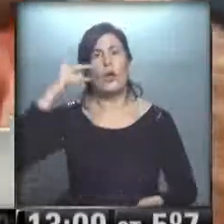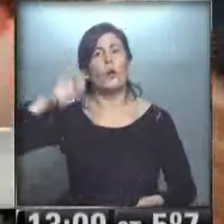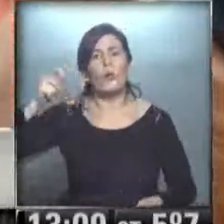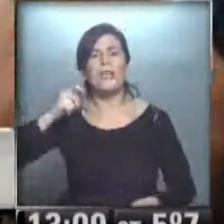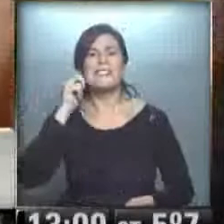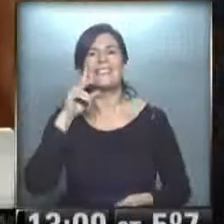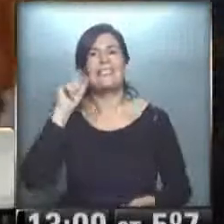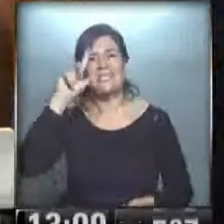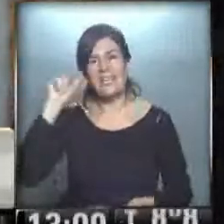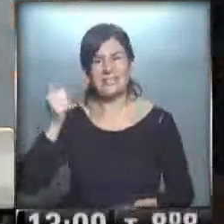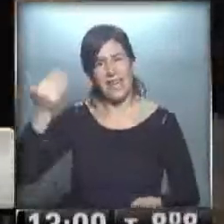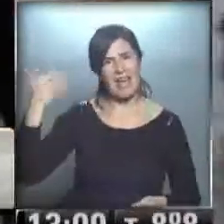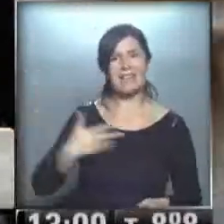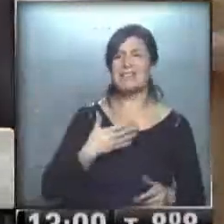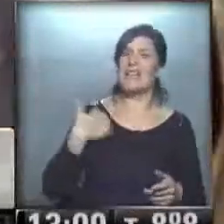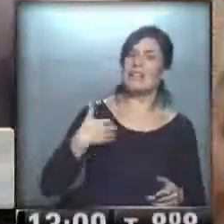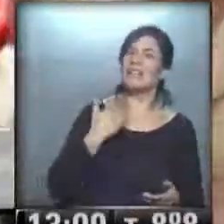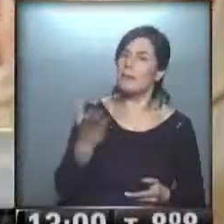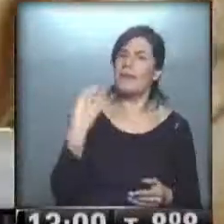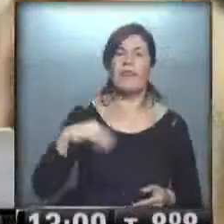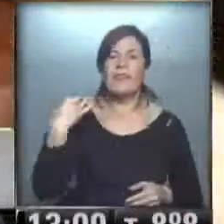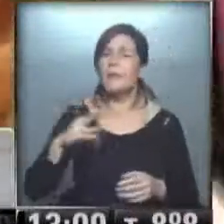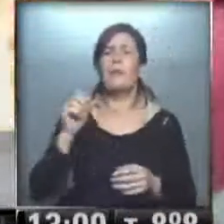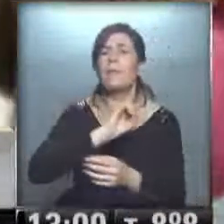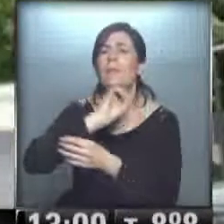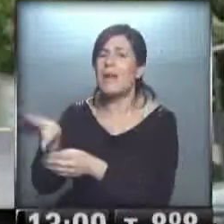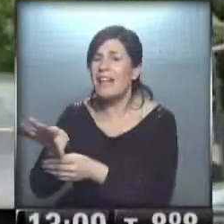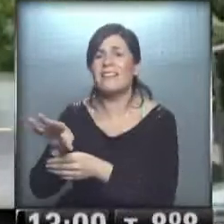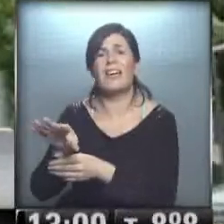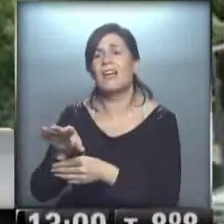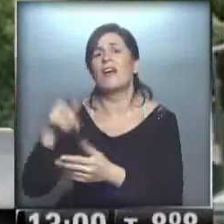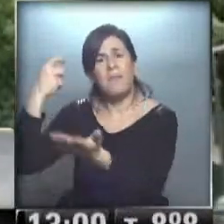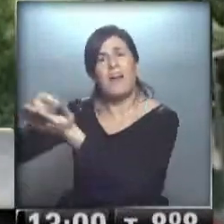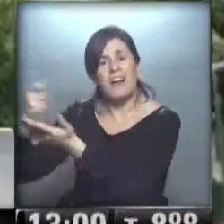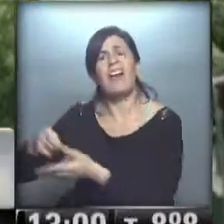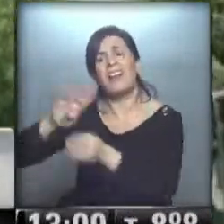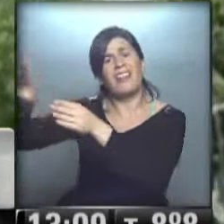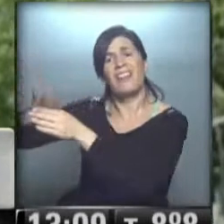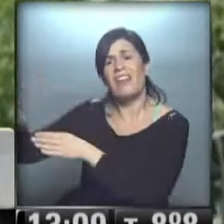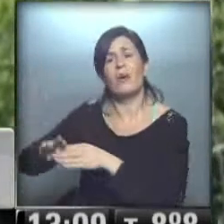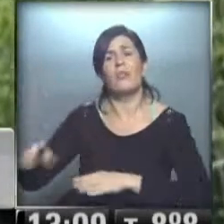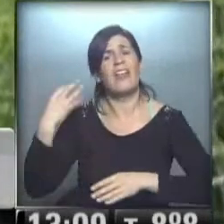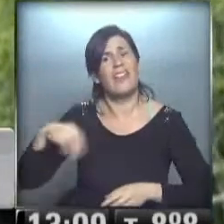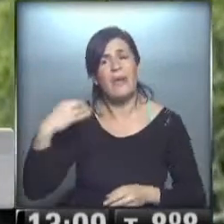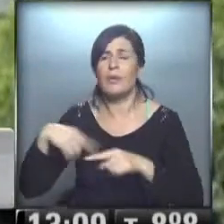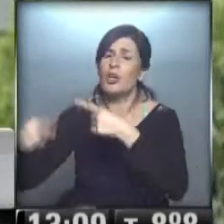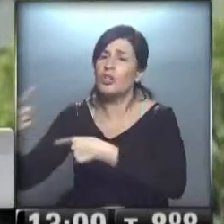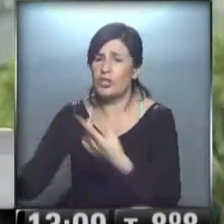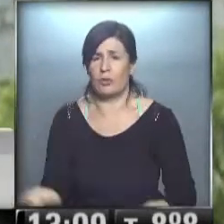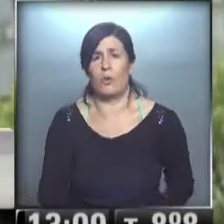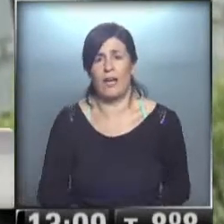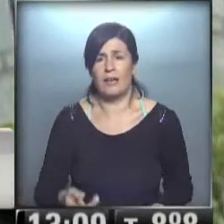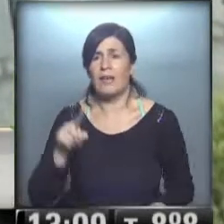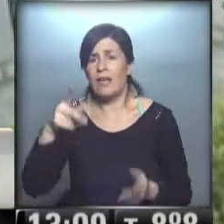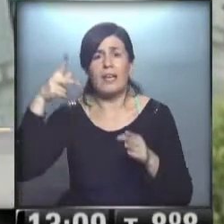Griesa, rechazó el pedido de la Argentina de reponer el stay, la medida cautelar dirigida a suspender el efecto de su sentencia que obliga al país a